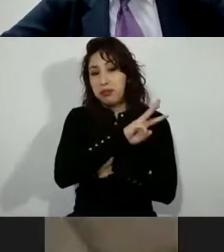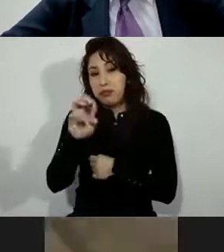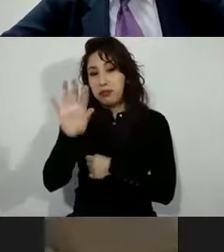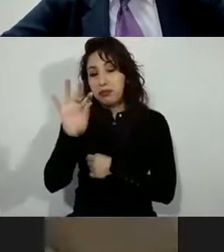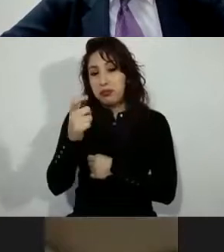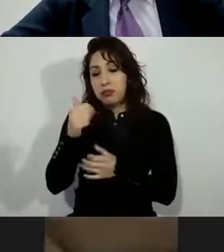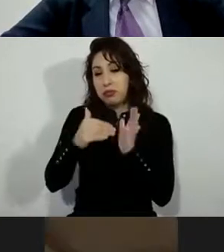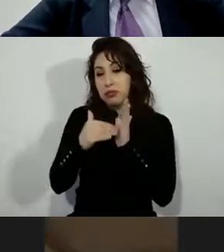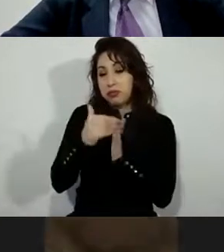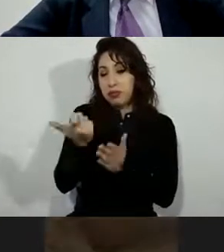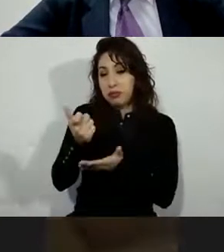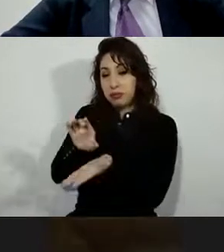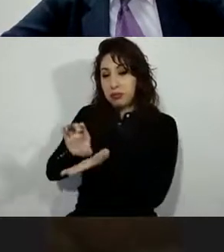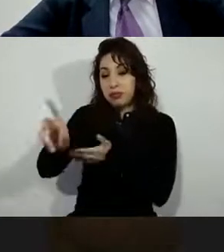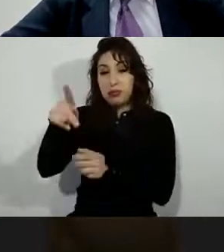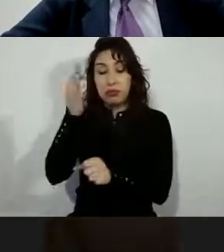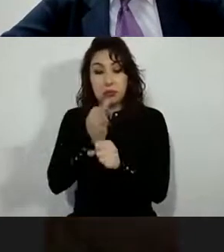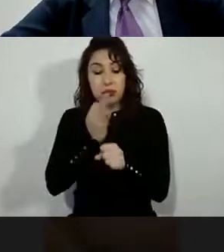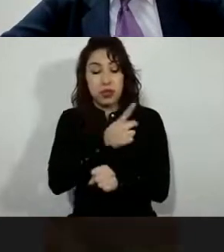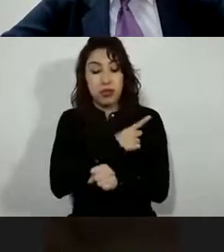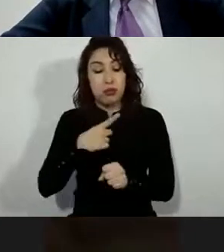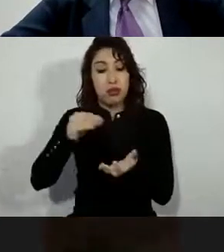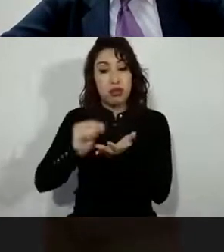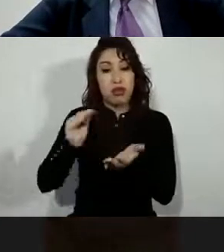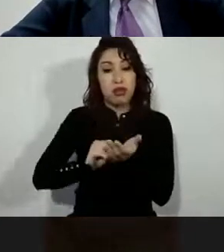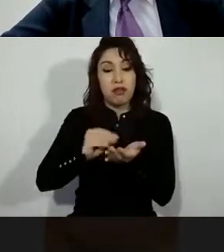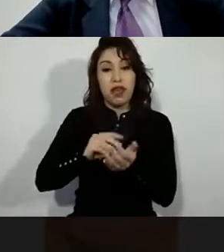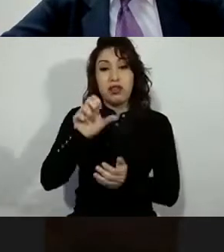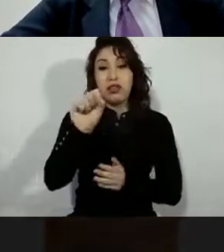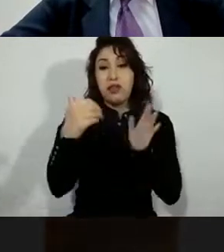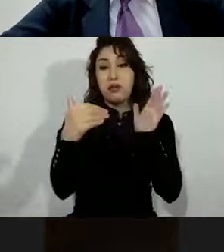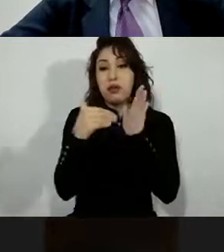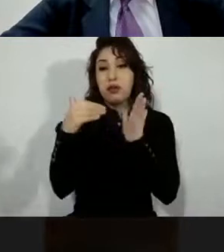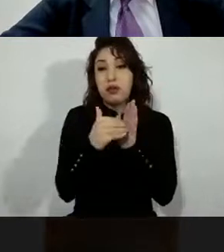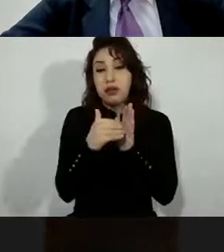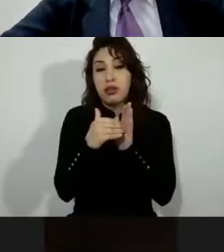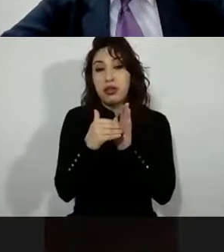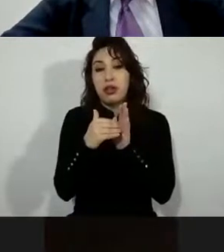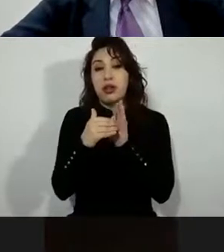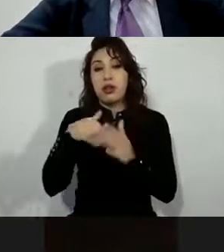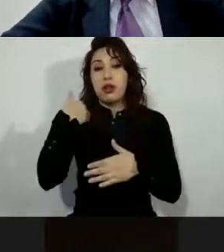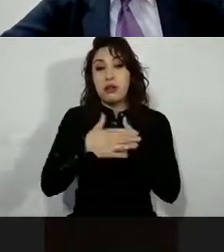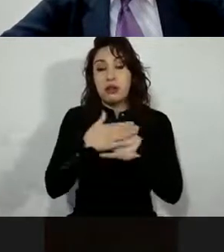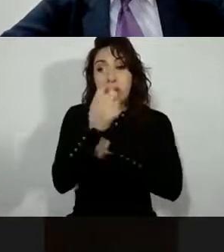pasivo, una deuda de 60 millones de pesos del presupuesto que va a venir ya castigado el año que entra.